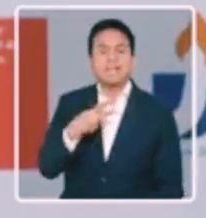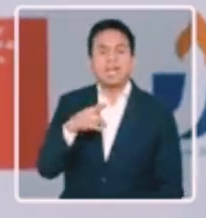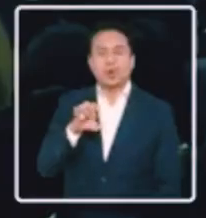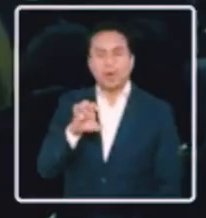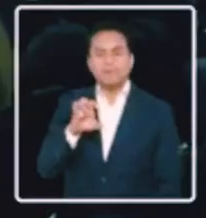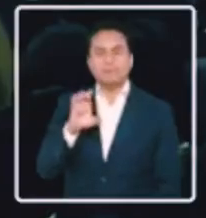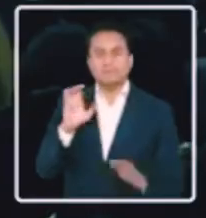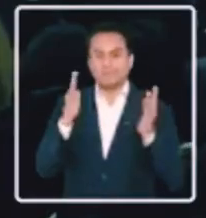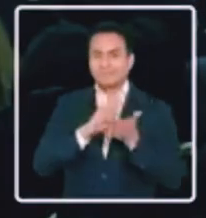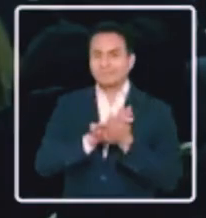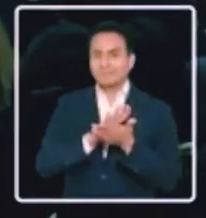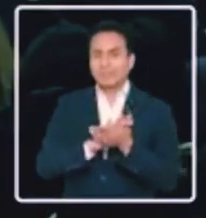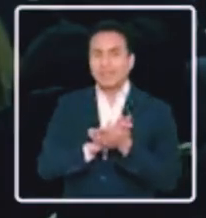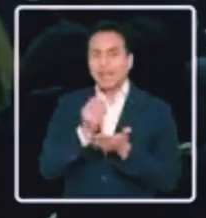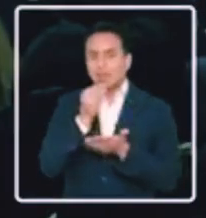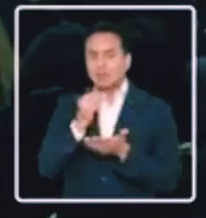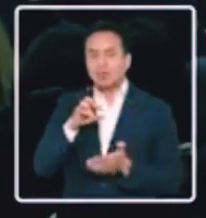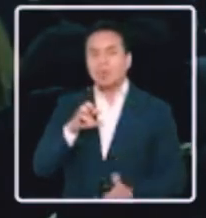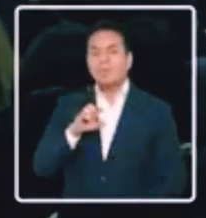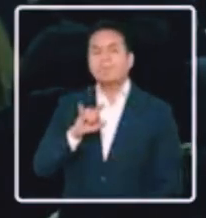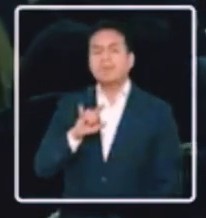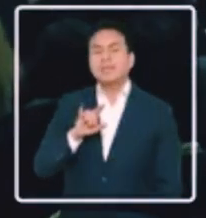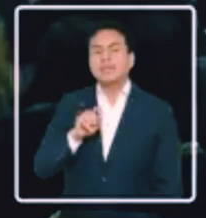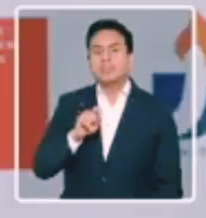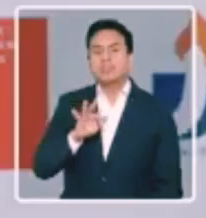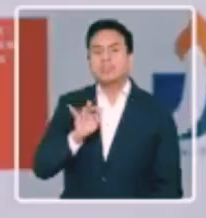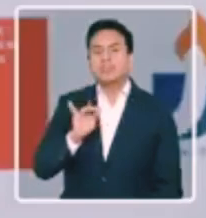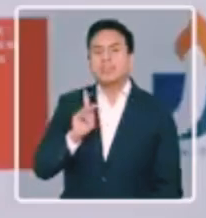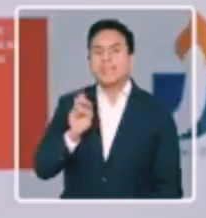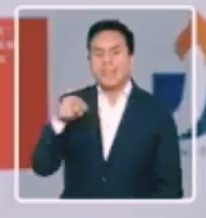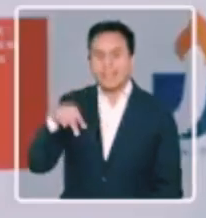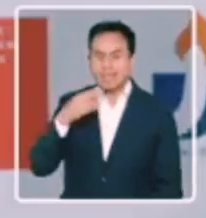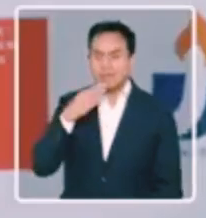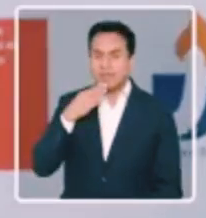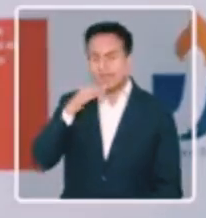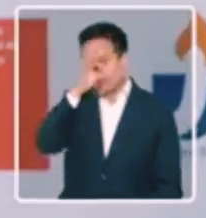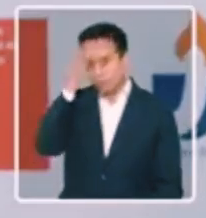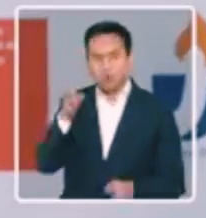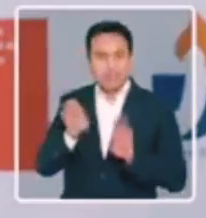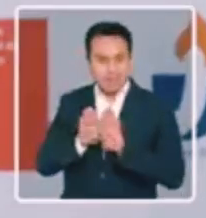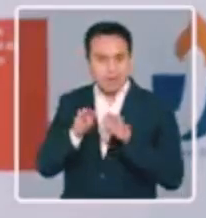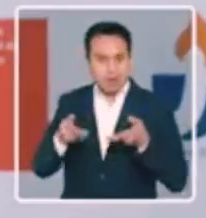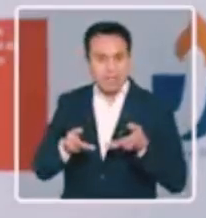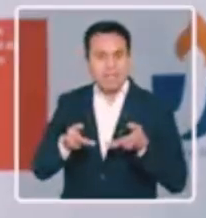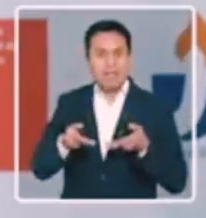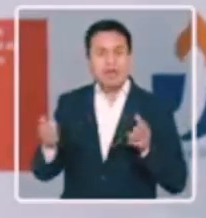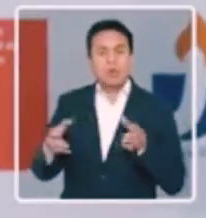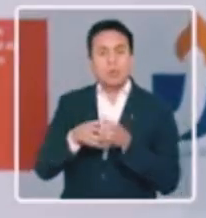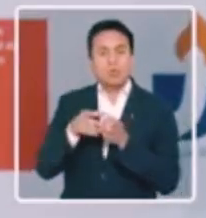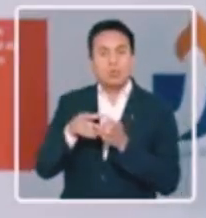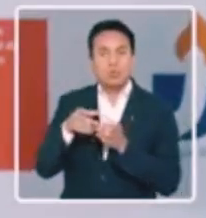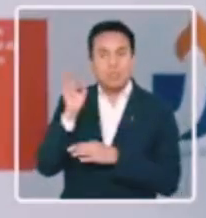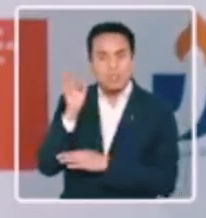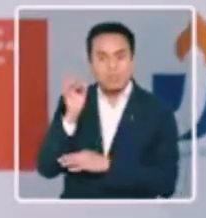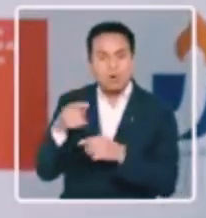maquehue un almuerzo por ahí en pitrufquén ahora cerrando en temuco nos hemos reunido con los la con